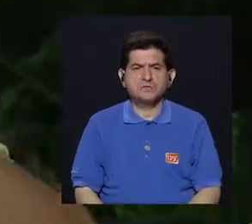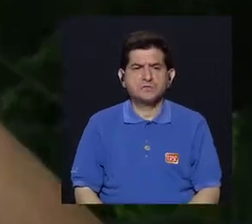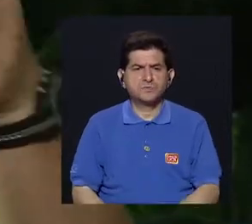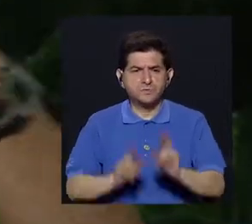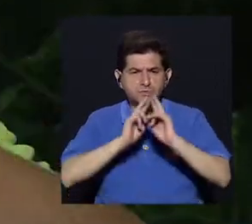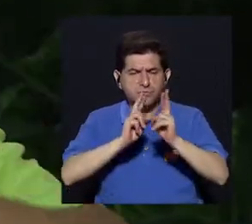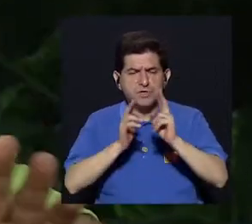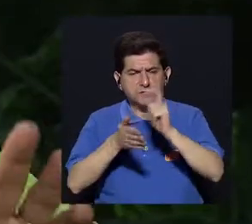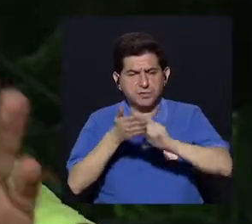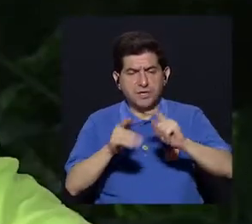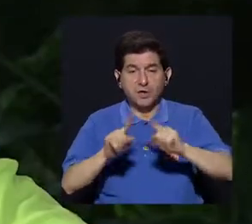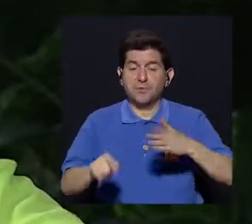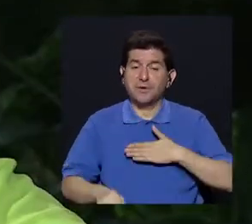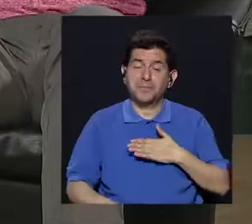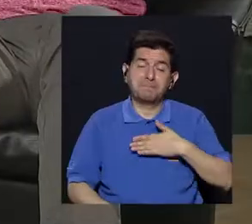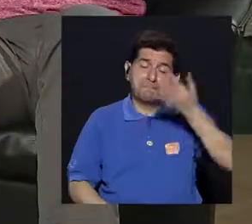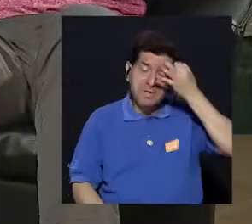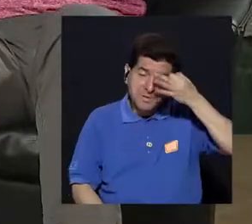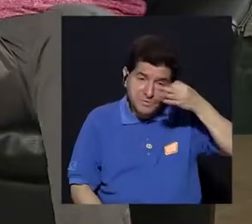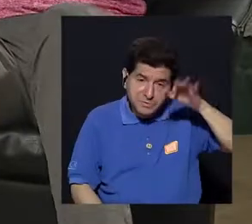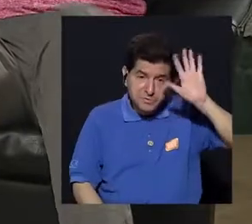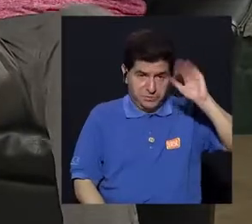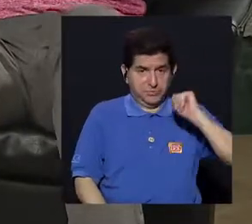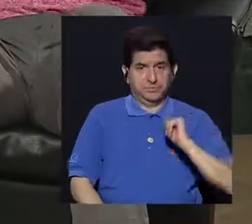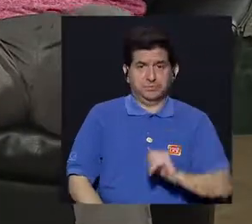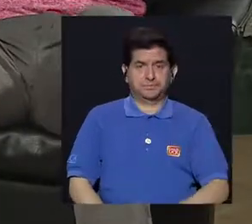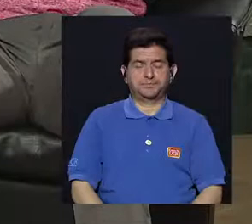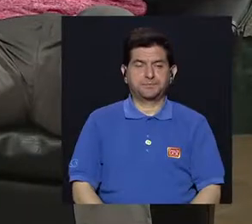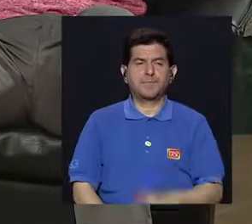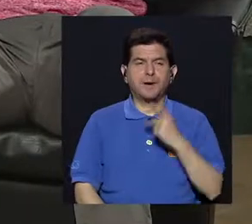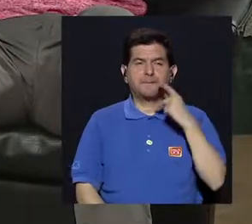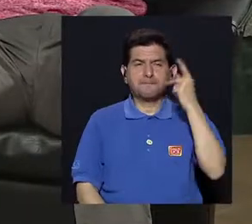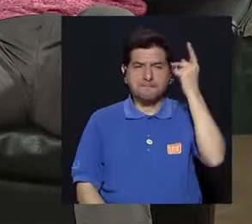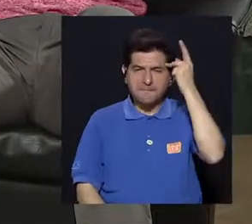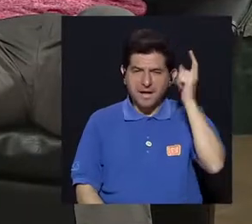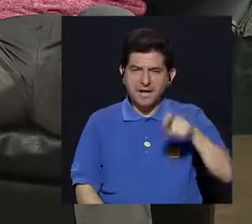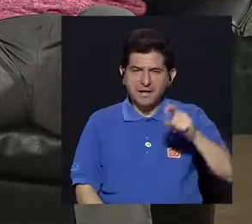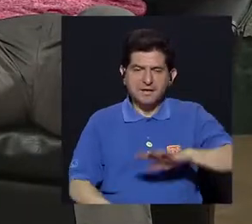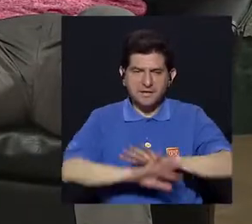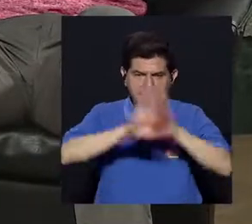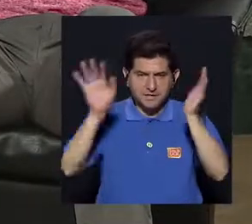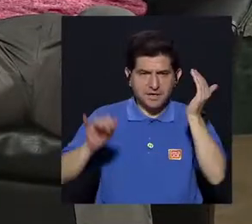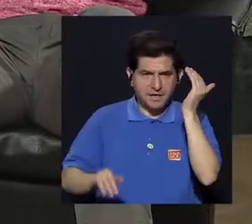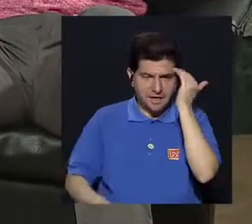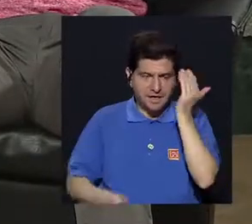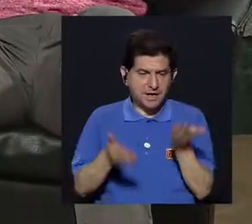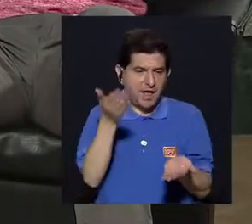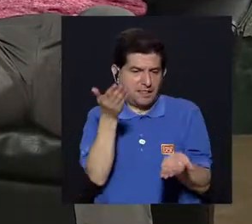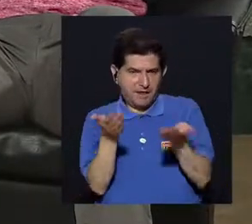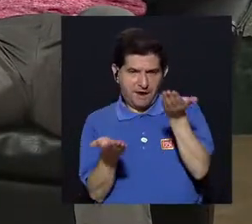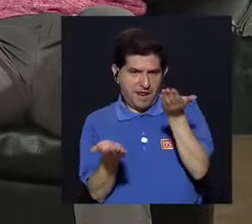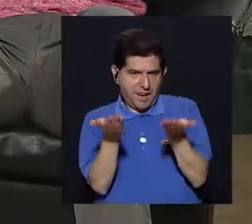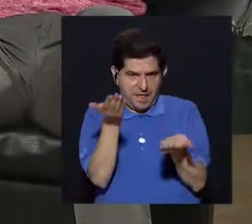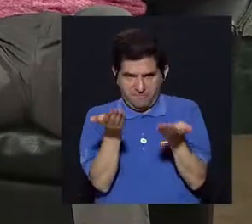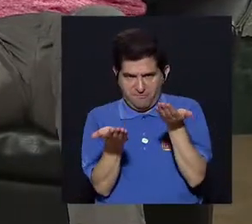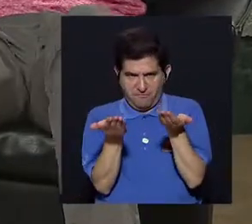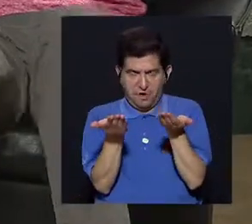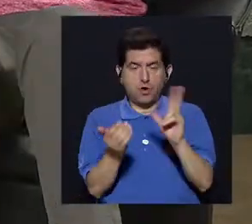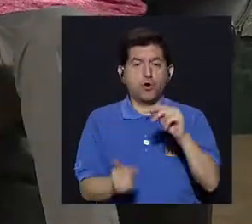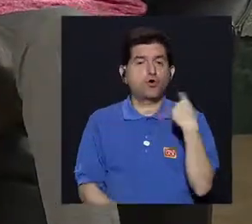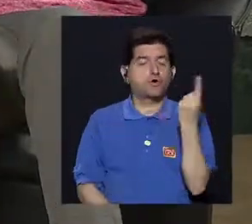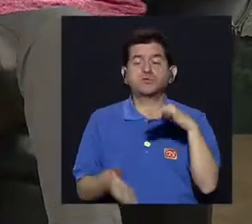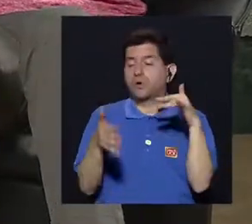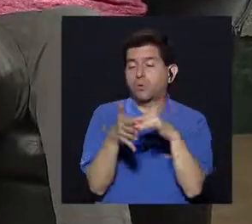escolar, pero no sé, es solo mi suposición. Sí, yo creo que como padres tenemos que tener muy claro y tener un equilibrio de todo. Es que no es